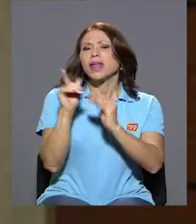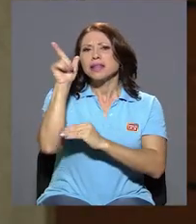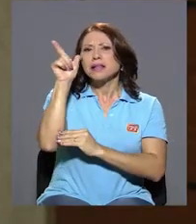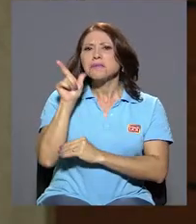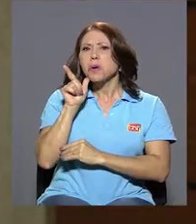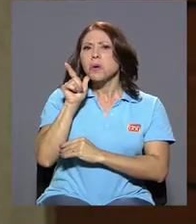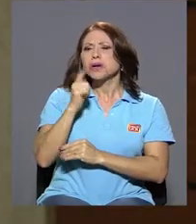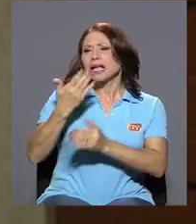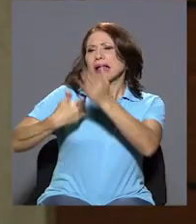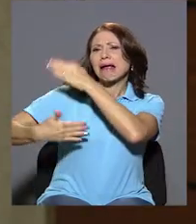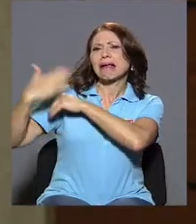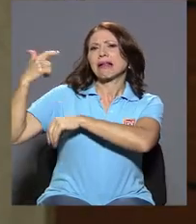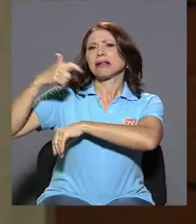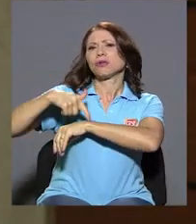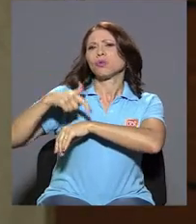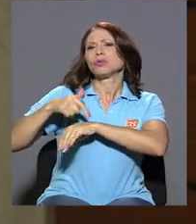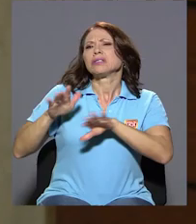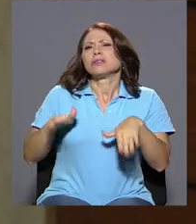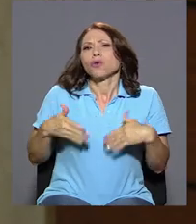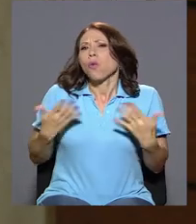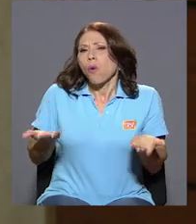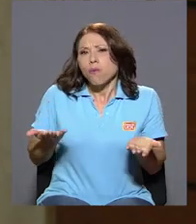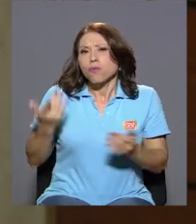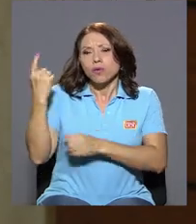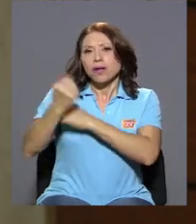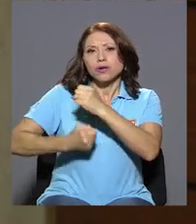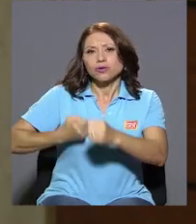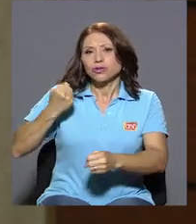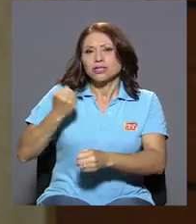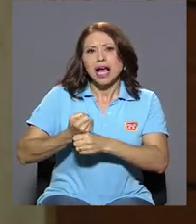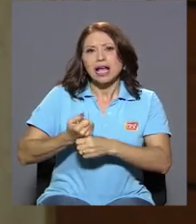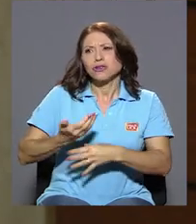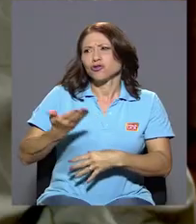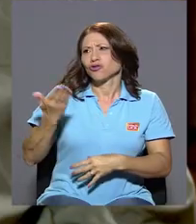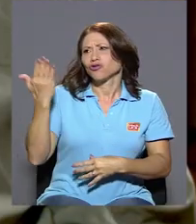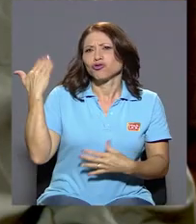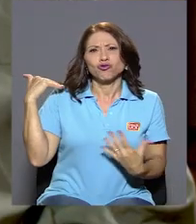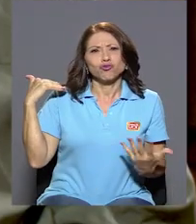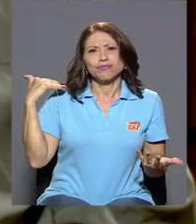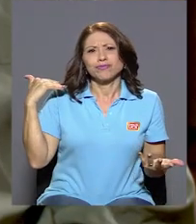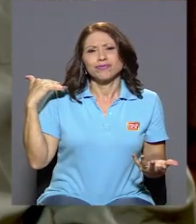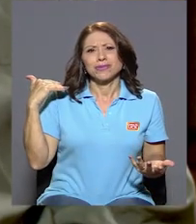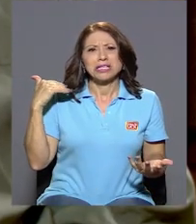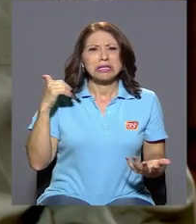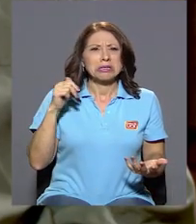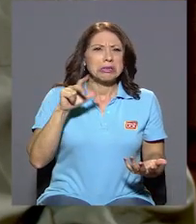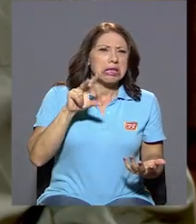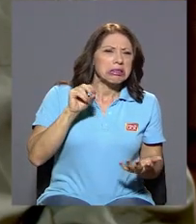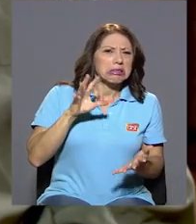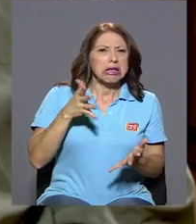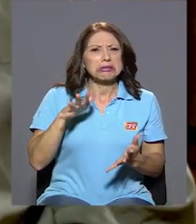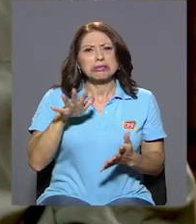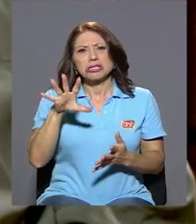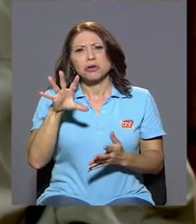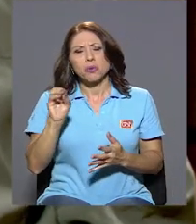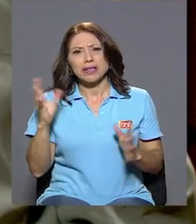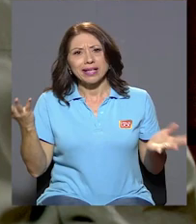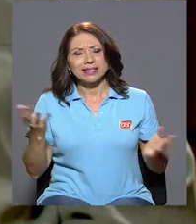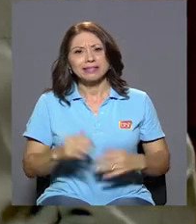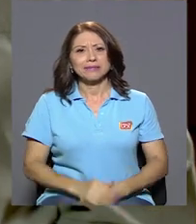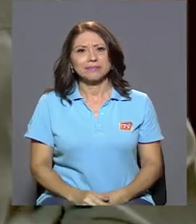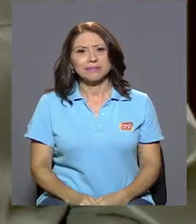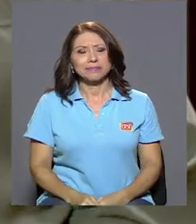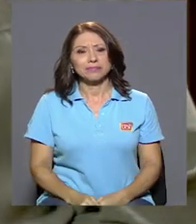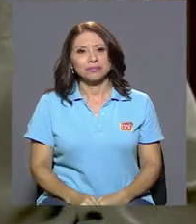la ciudad de limón en ese entonces en los años 40 y los años 50s